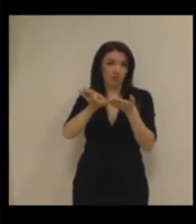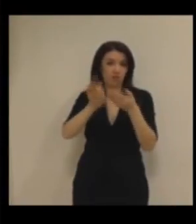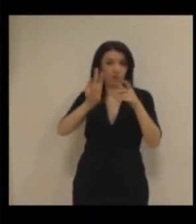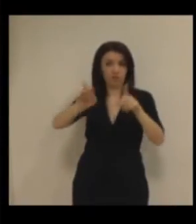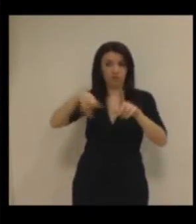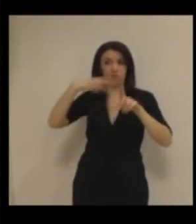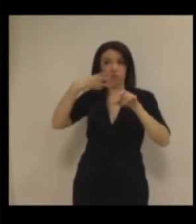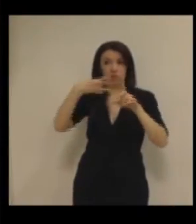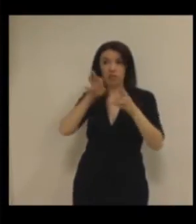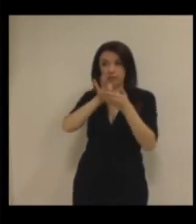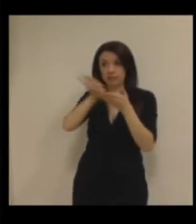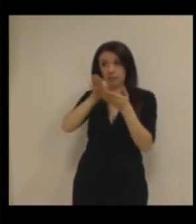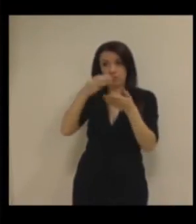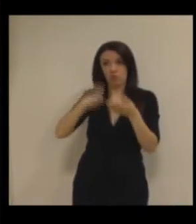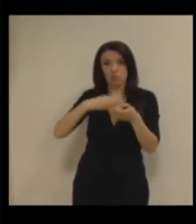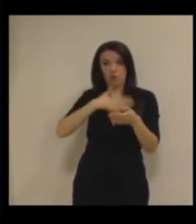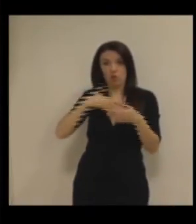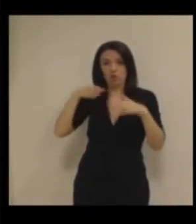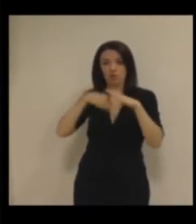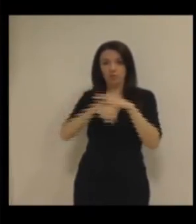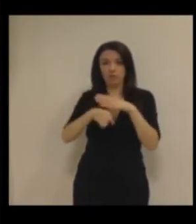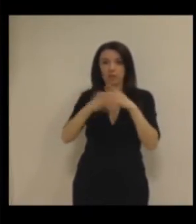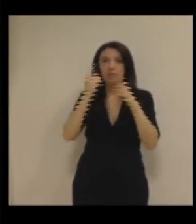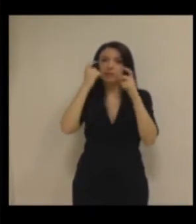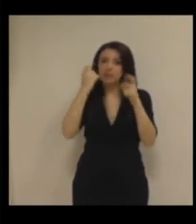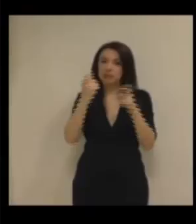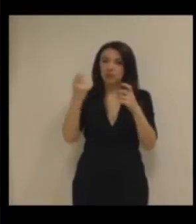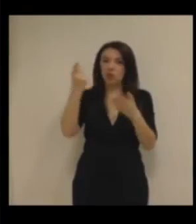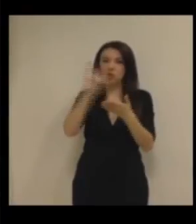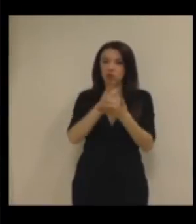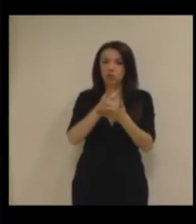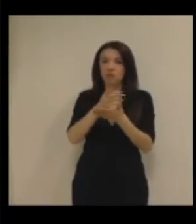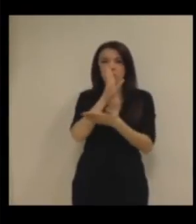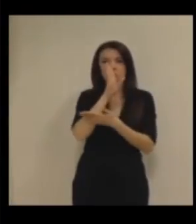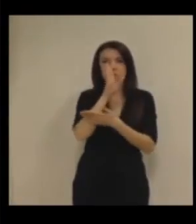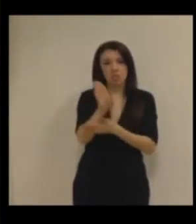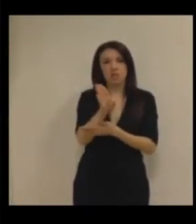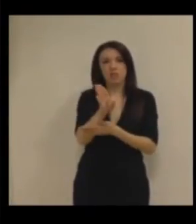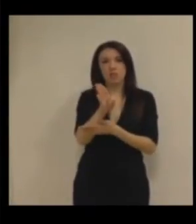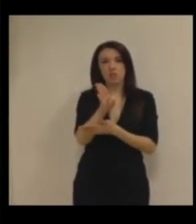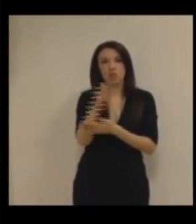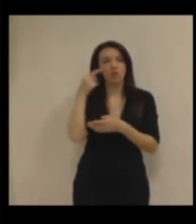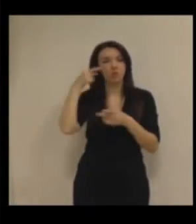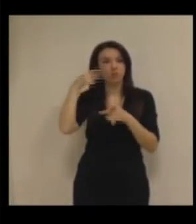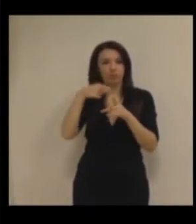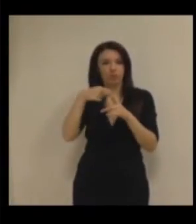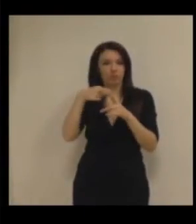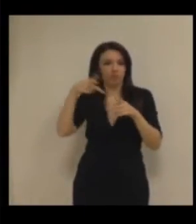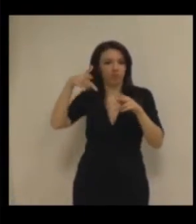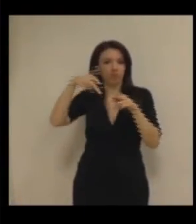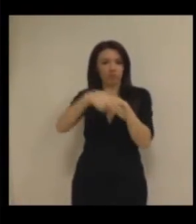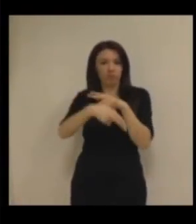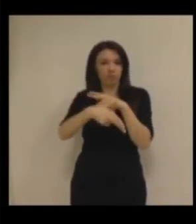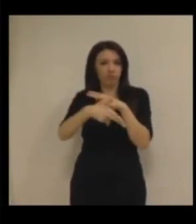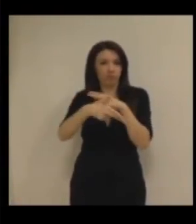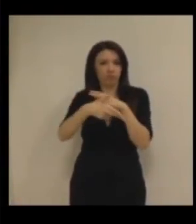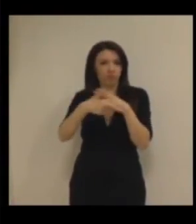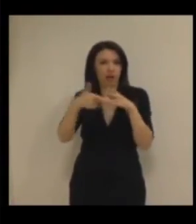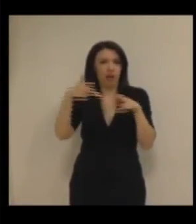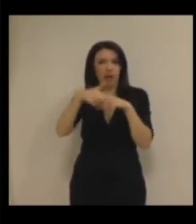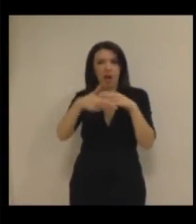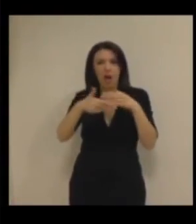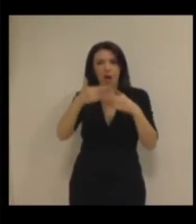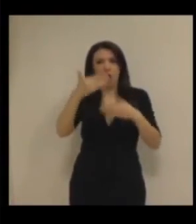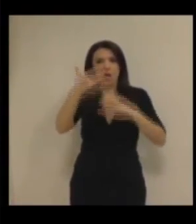servicio que tienes que acceder, procurando una vez más que sea lo más directo posible para evitar quitar la mayor cantidad